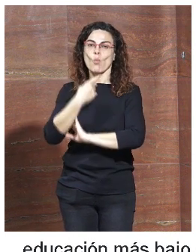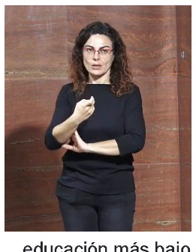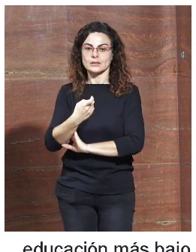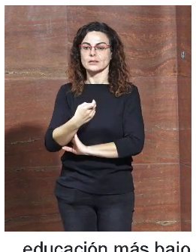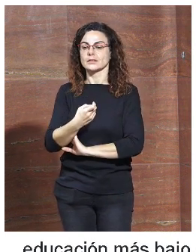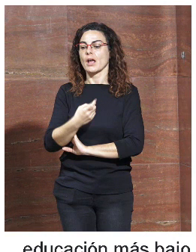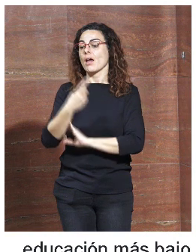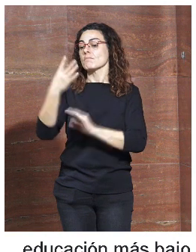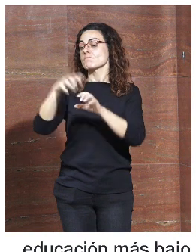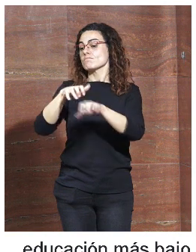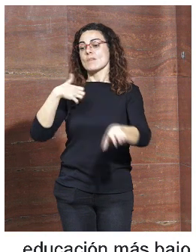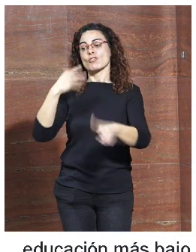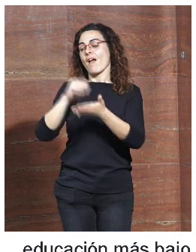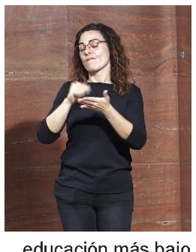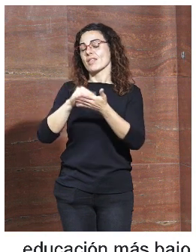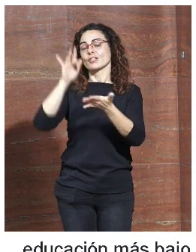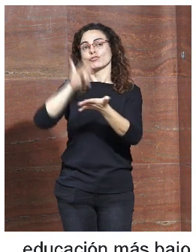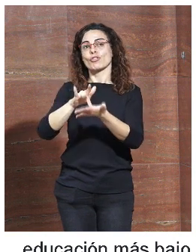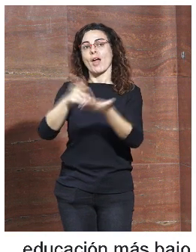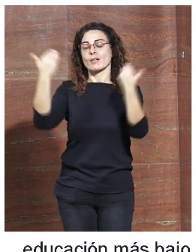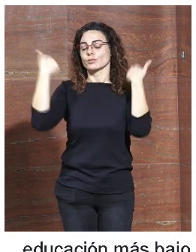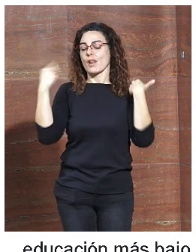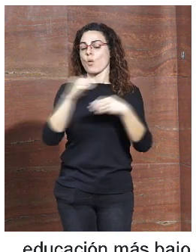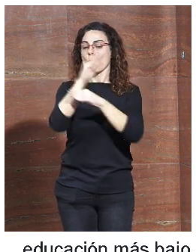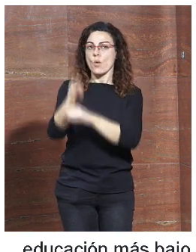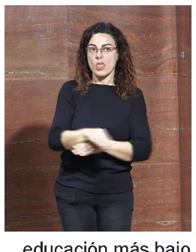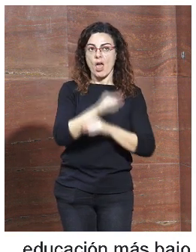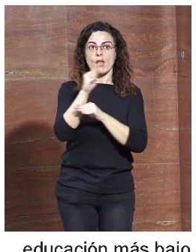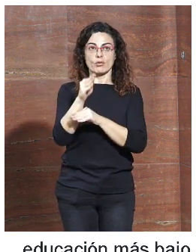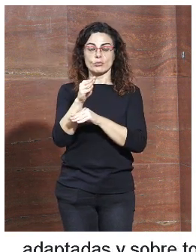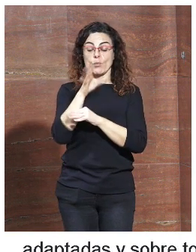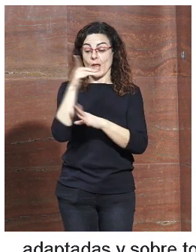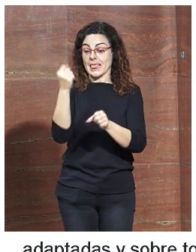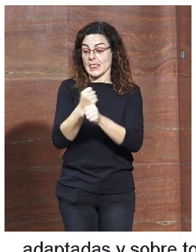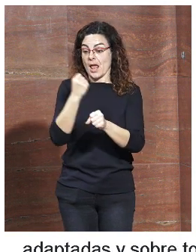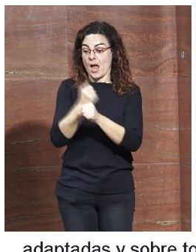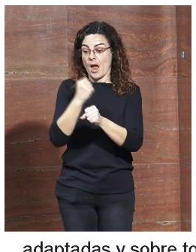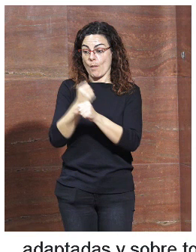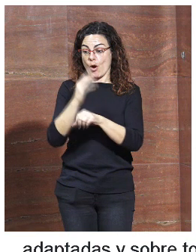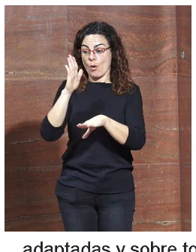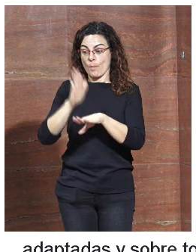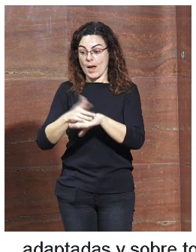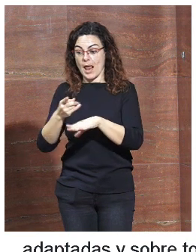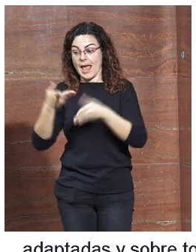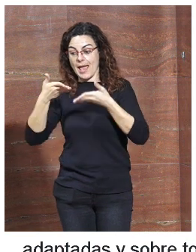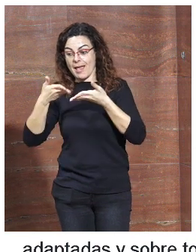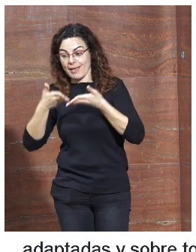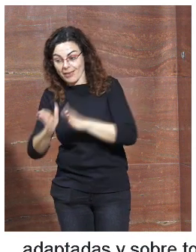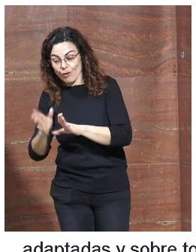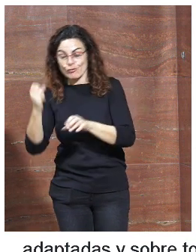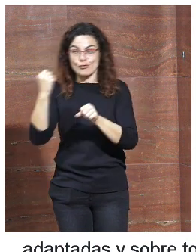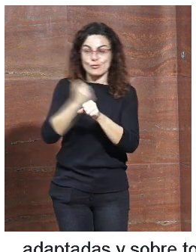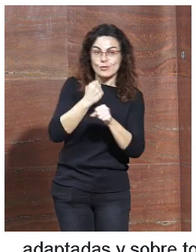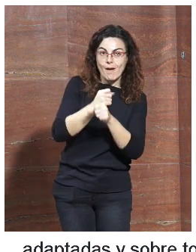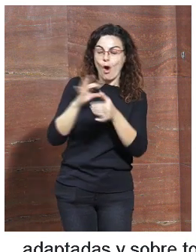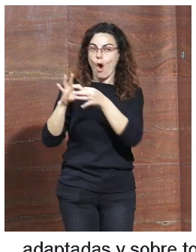ser cuidadoras, las dificultades que tienen para encontrar trabajo y poder conciliar con sus menores, dificultades